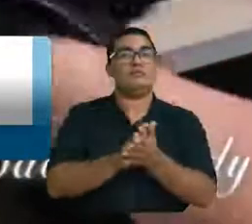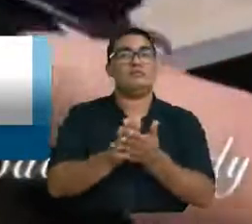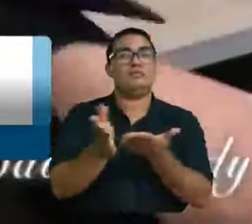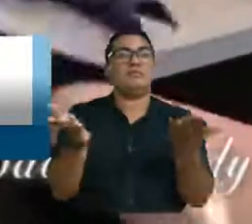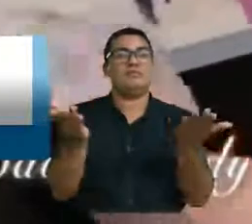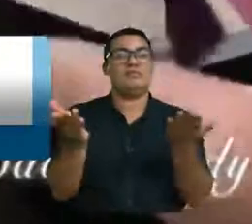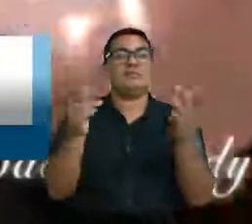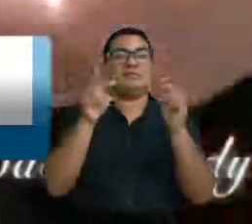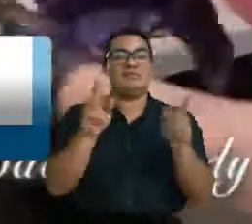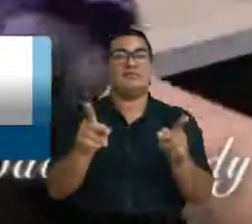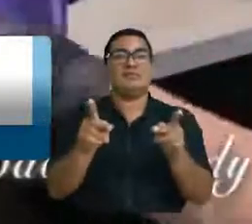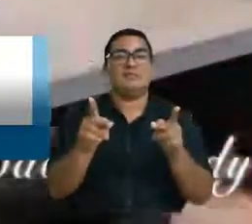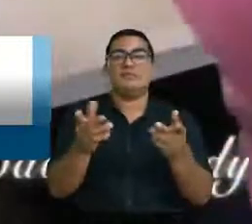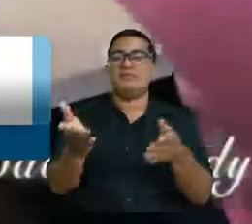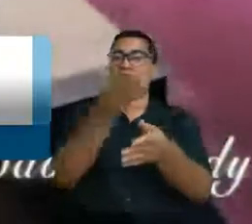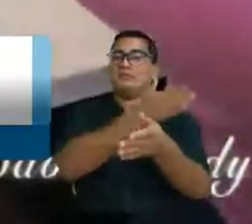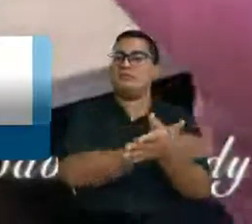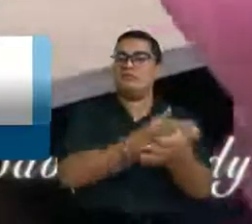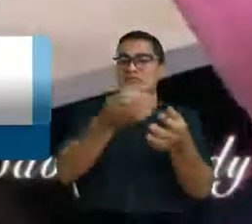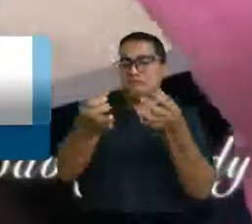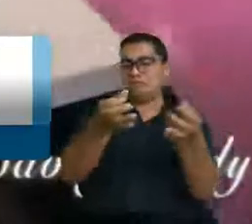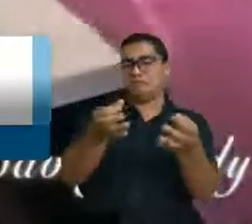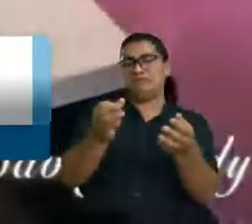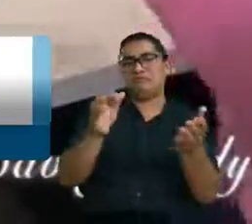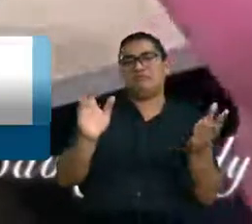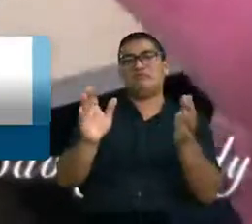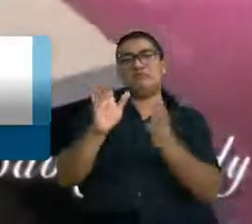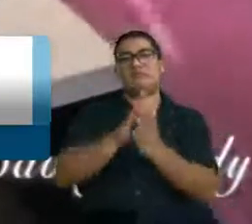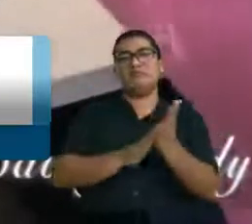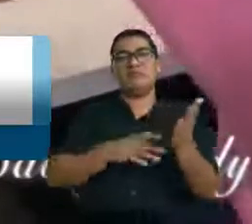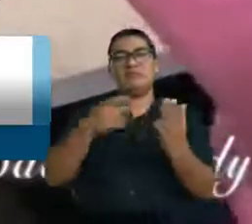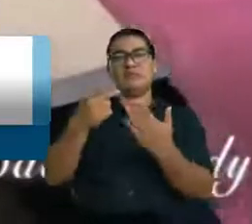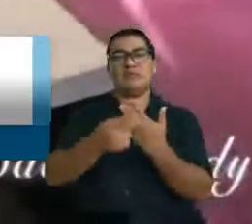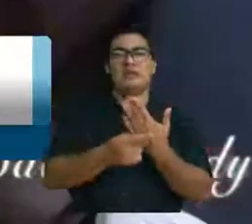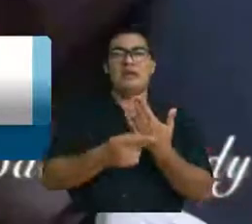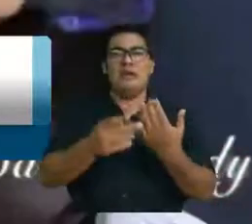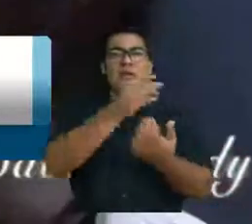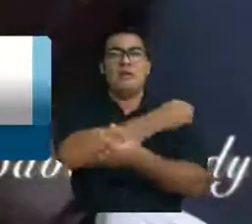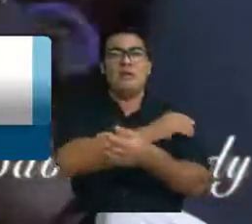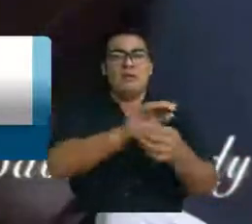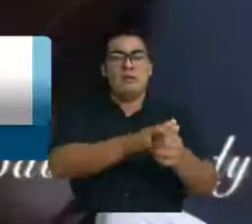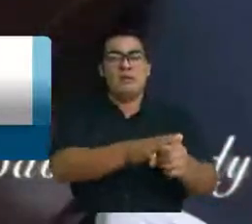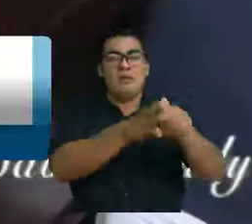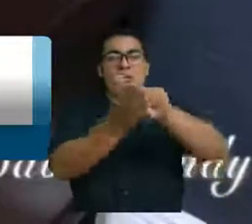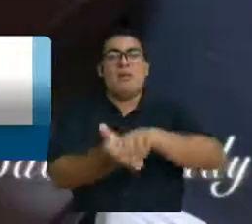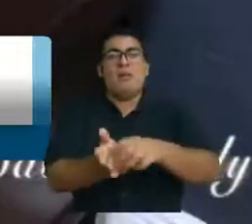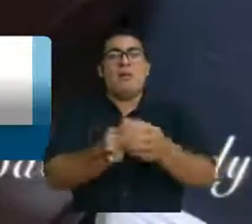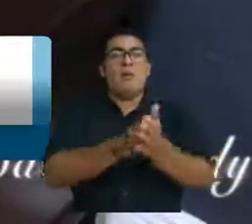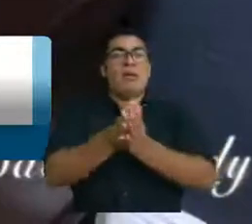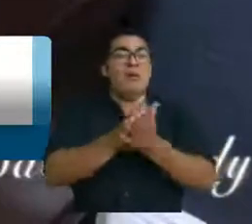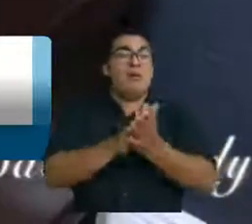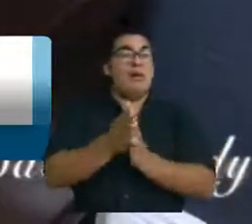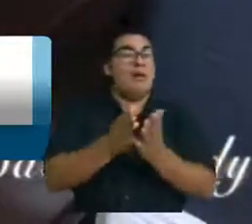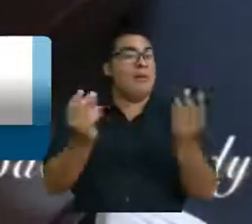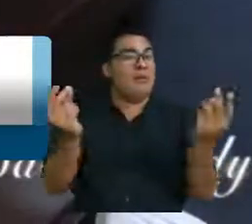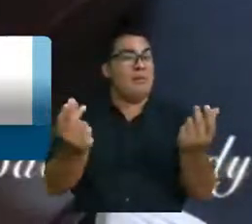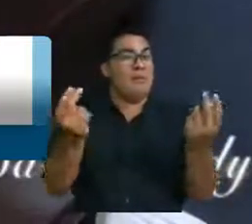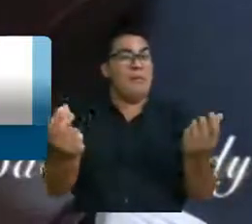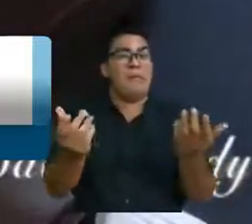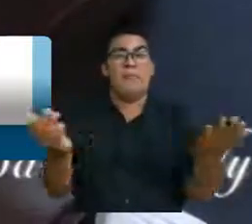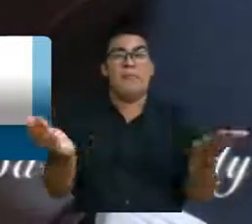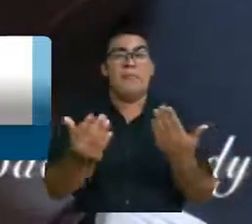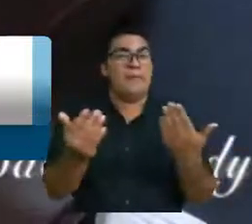podemos utilizar? Ya usted lo decía en la primera parte del programa, el alcohol gel se usa cuando tenemos una emergencia, es